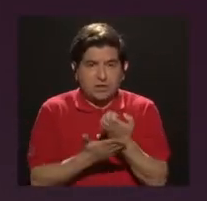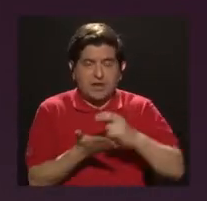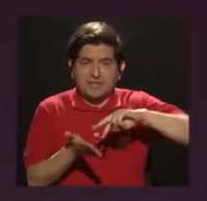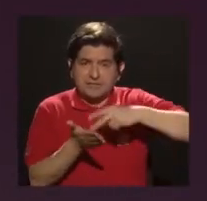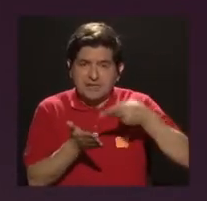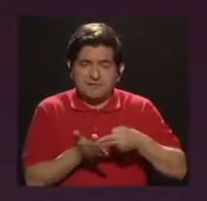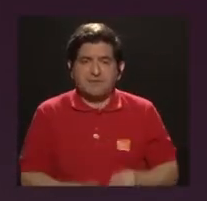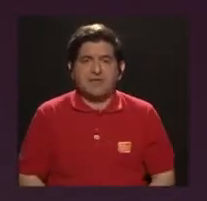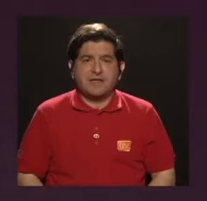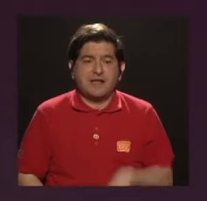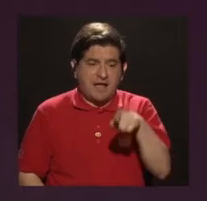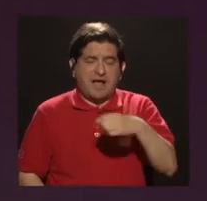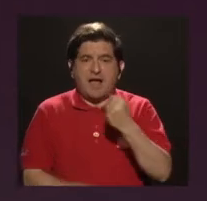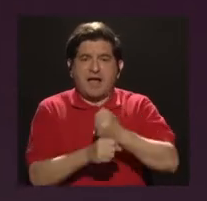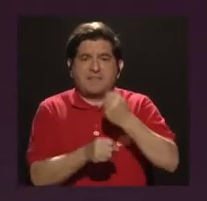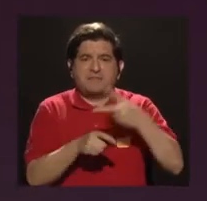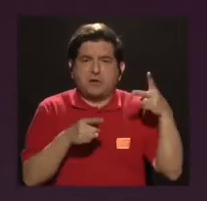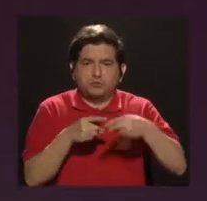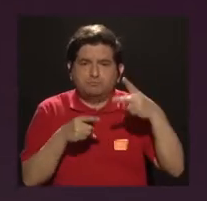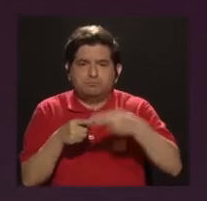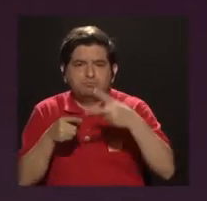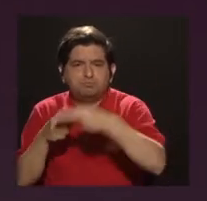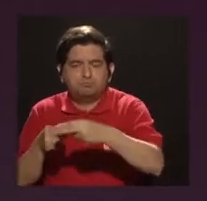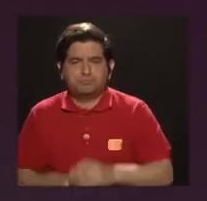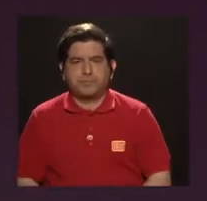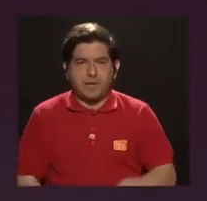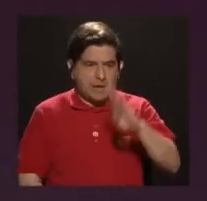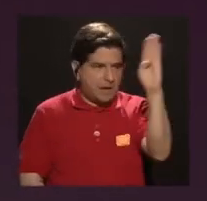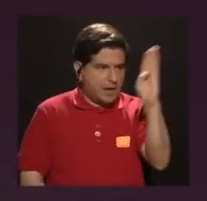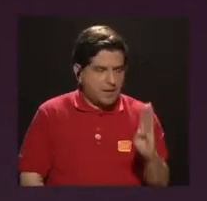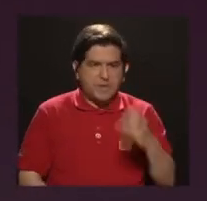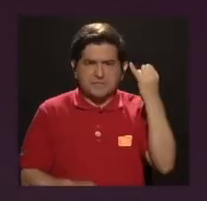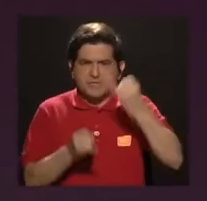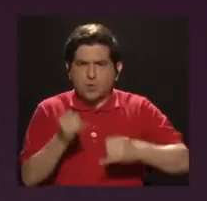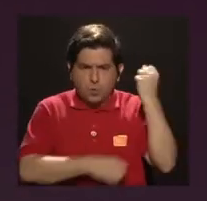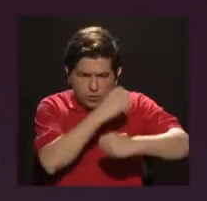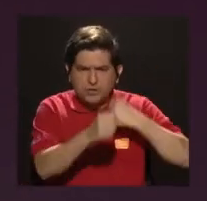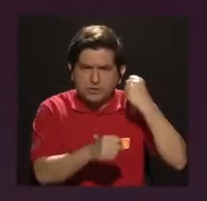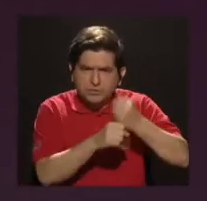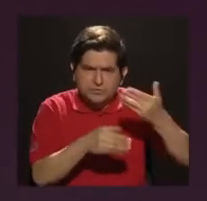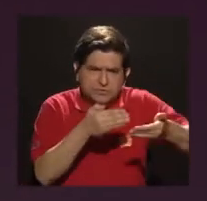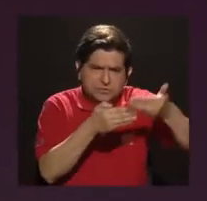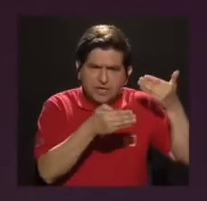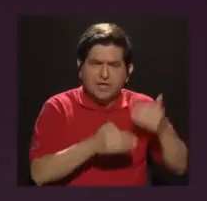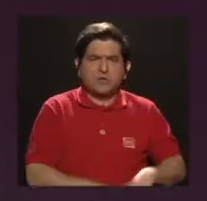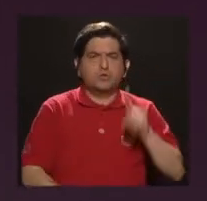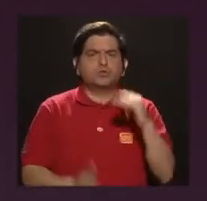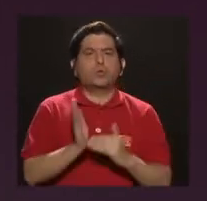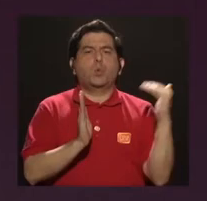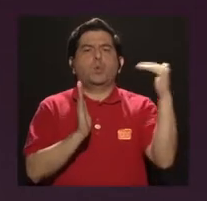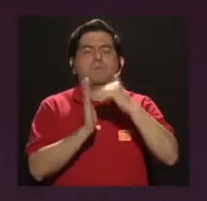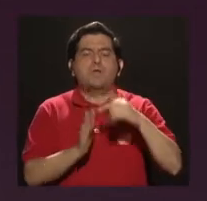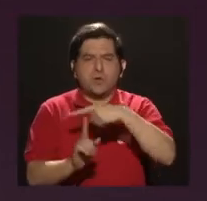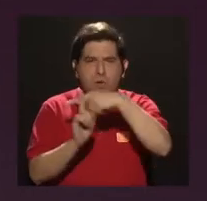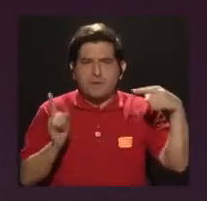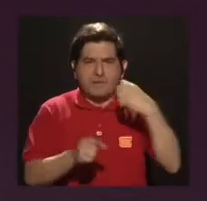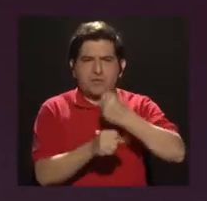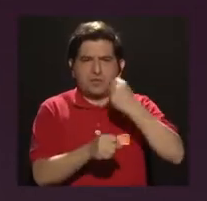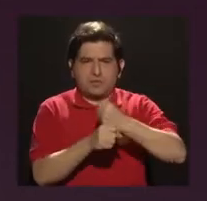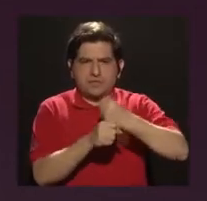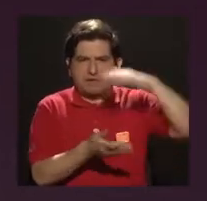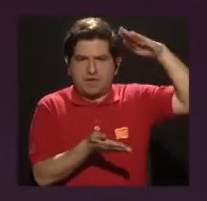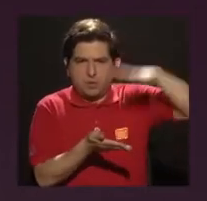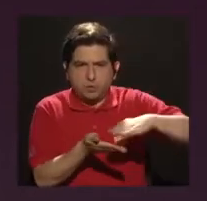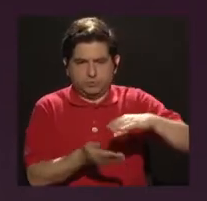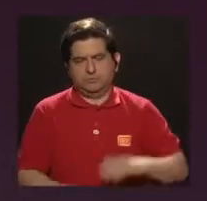empleos y eso ha significado que el brasil ha perdido en los últimos años un millón y medio de empleos